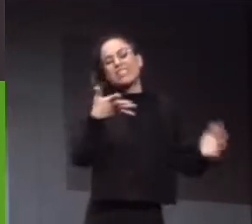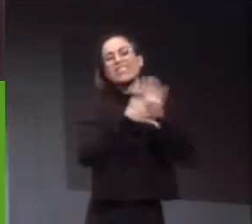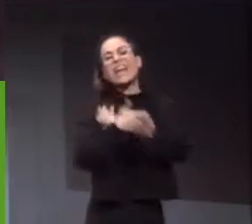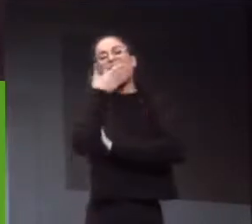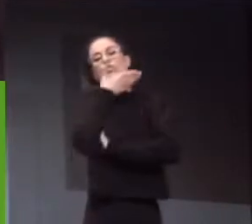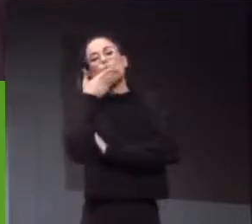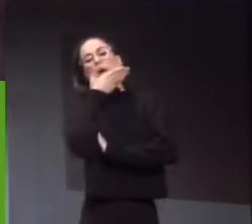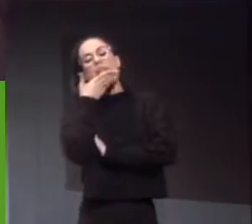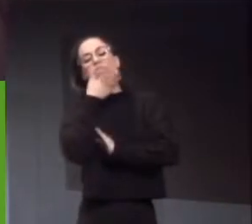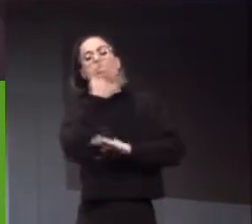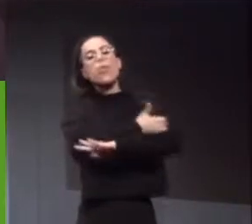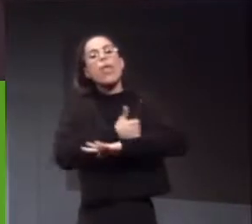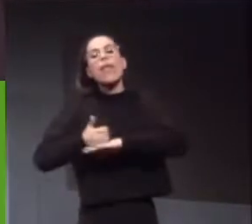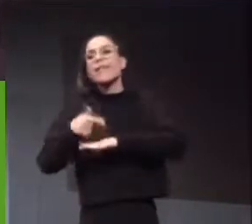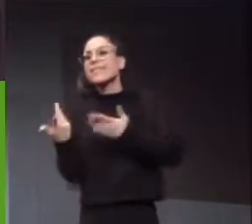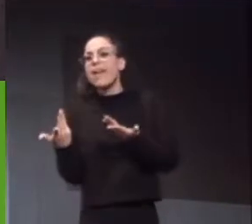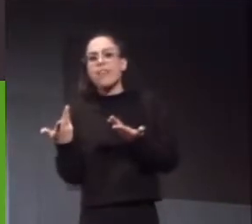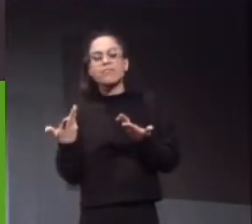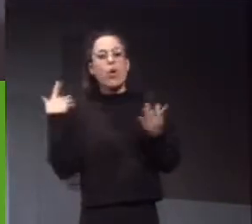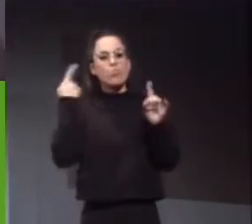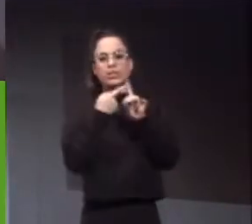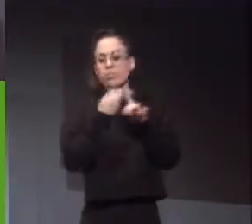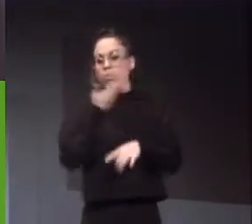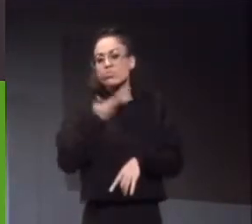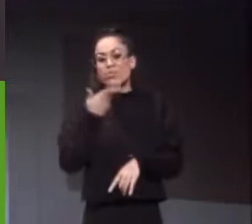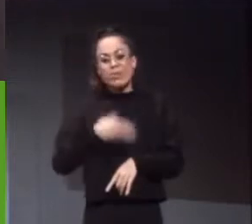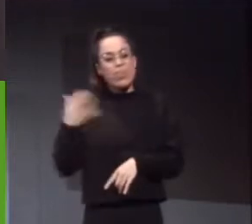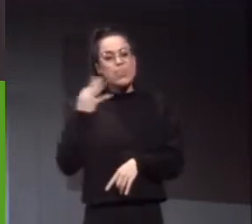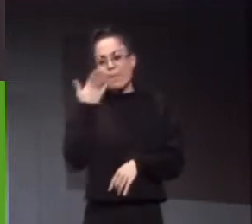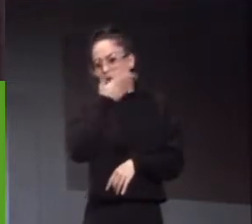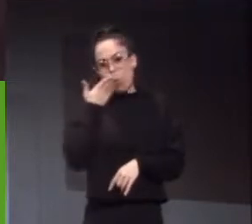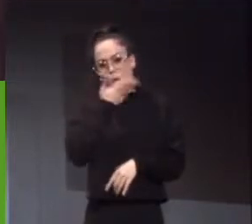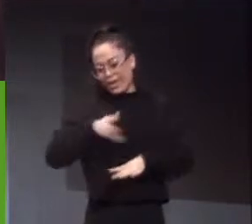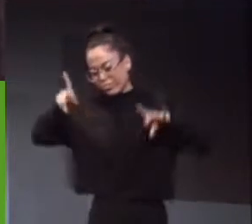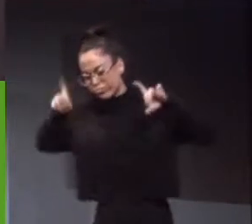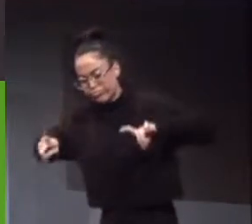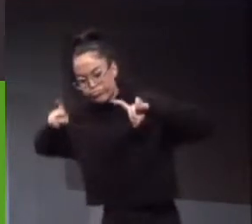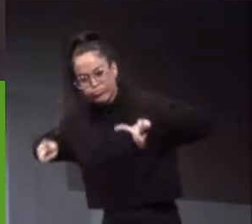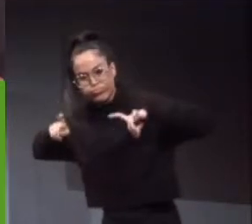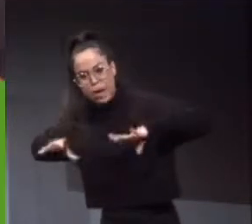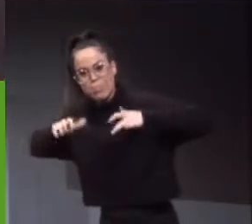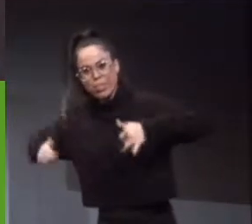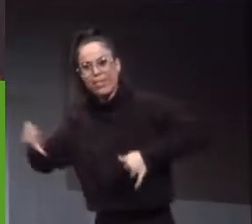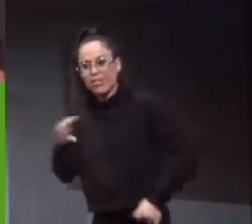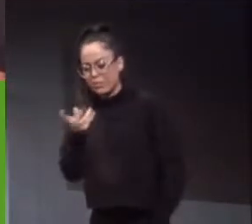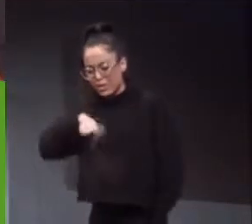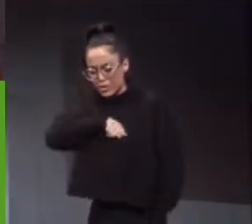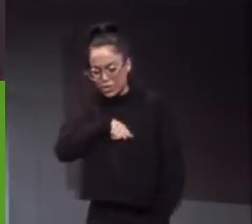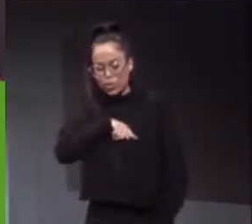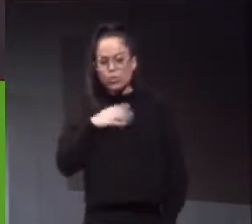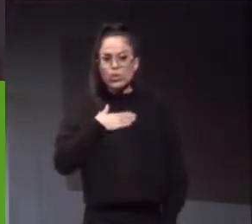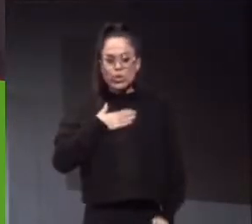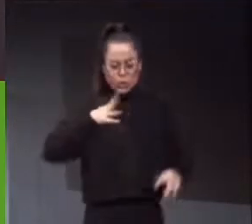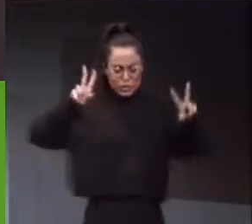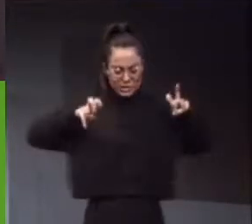aparece que esto habría que trabajarlo desde la egb desgracia desde desde parvularios hacernos cargo de nuestros propios asuntos